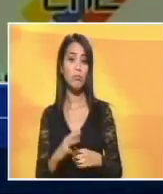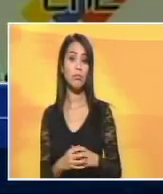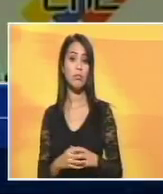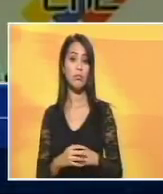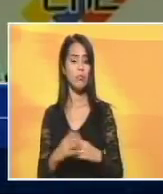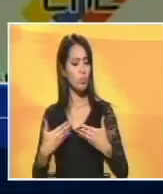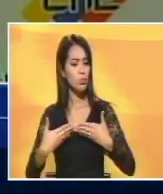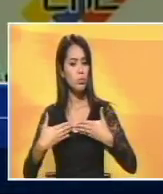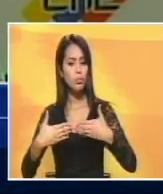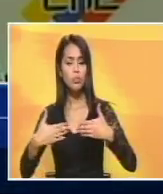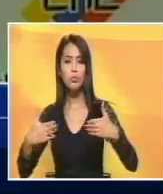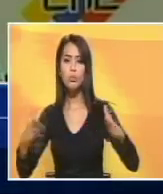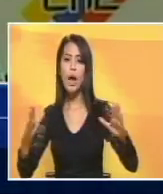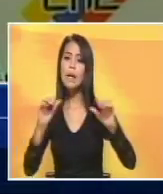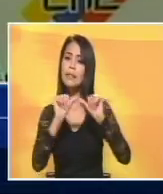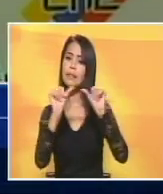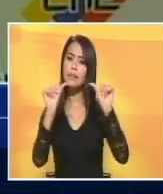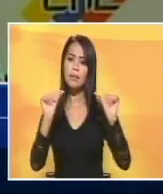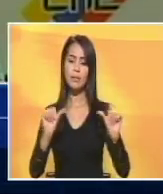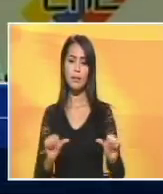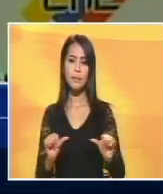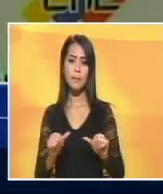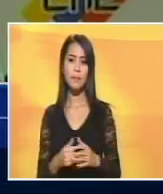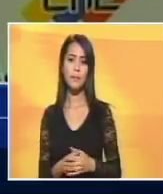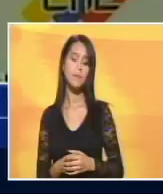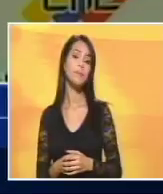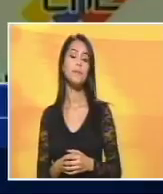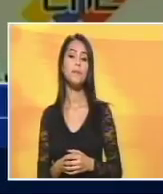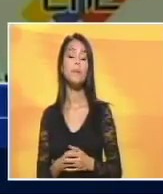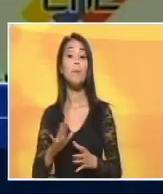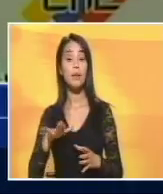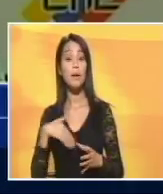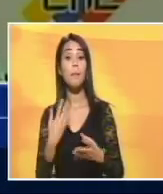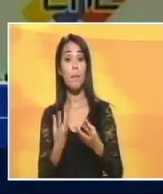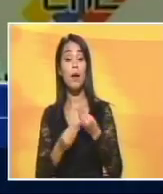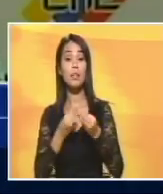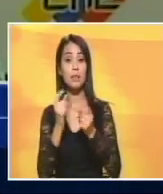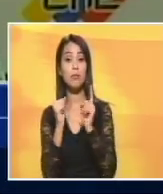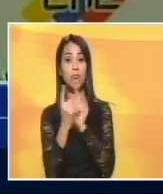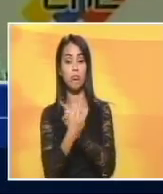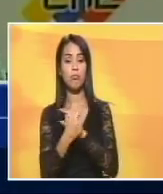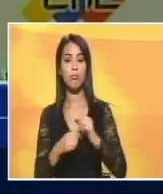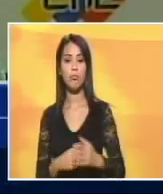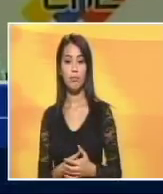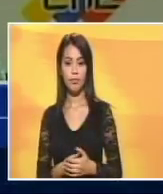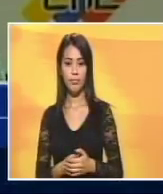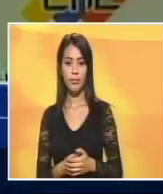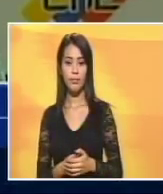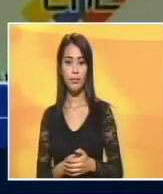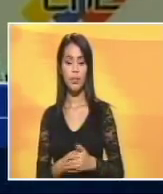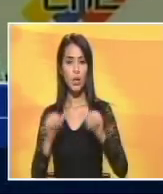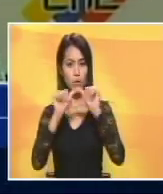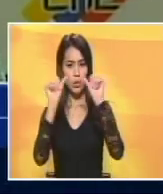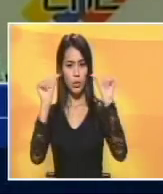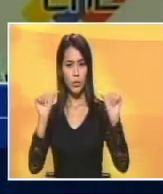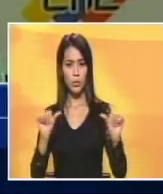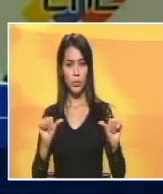mantuvimos abierto el sistema para llevar a cabo estos cambios. Sobre el sistema